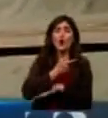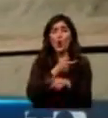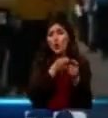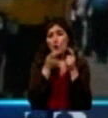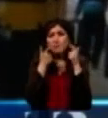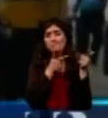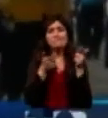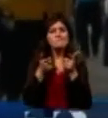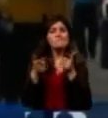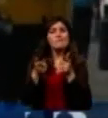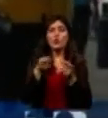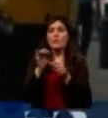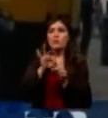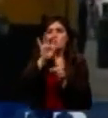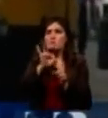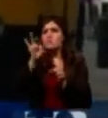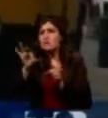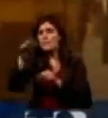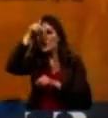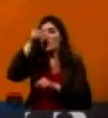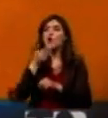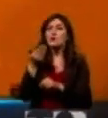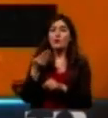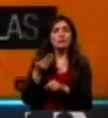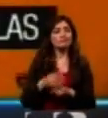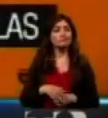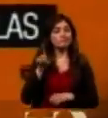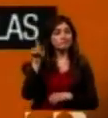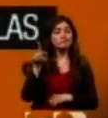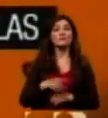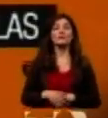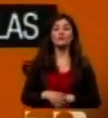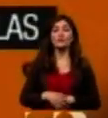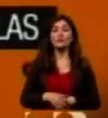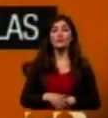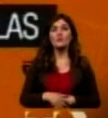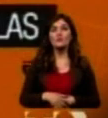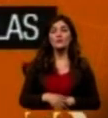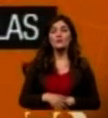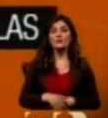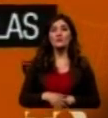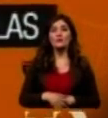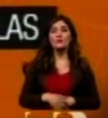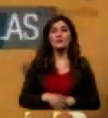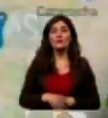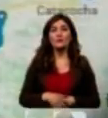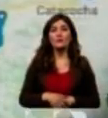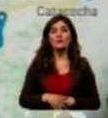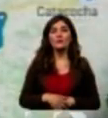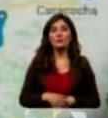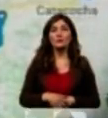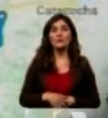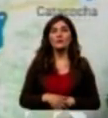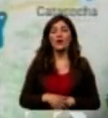monitorean cómo avanzan los contagios en ese país. Lo que han identificado es que más que del lado Huaquillas en el Oro colindante